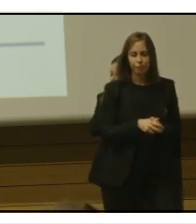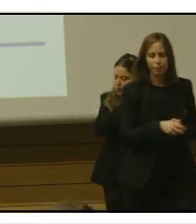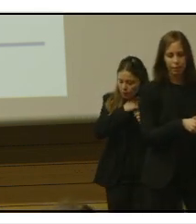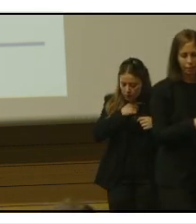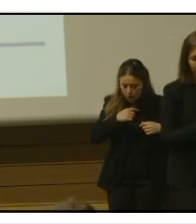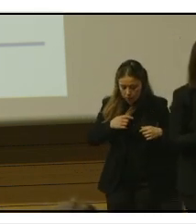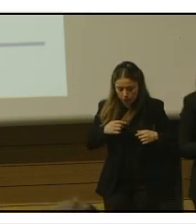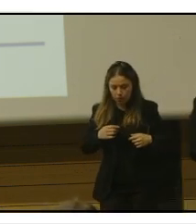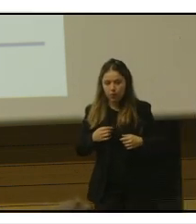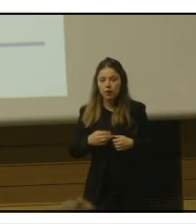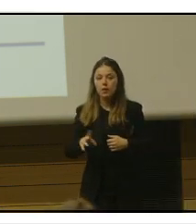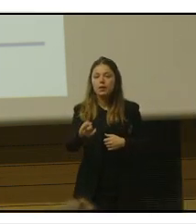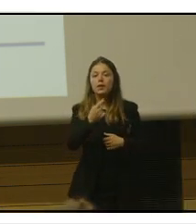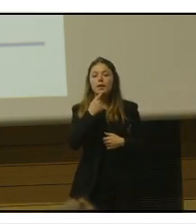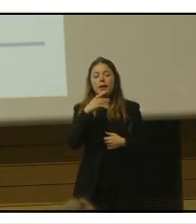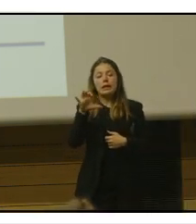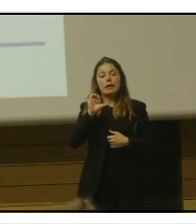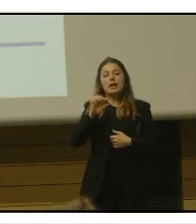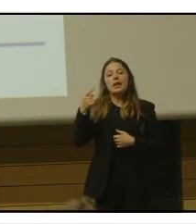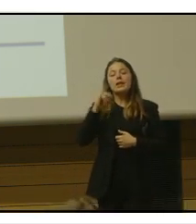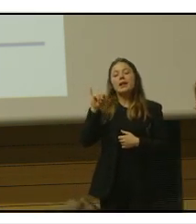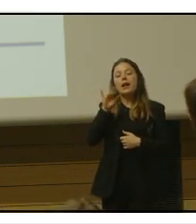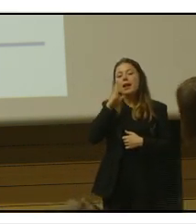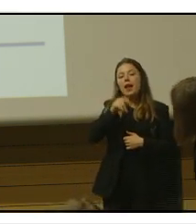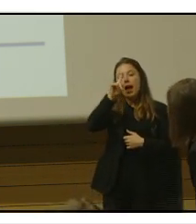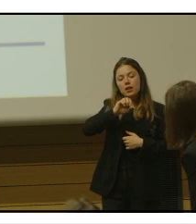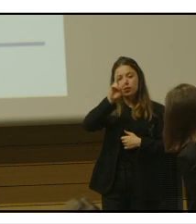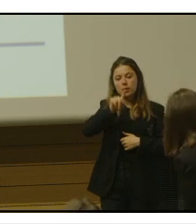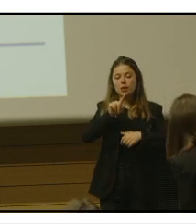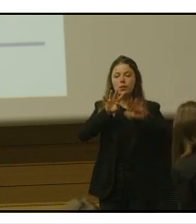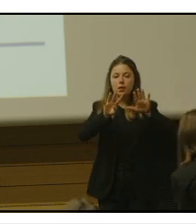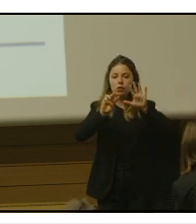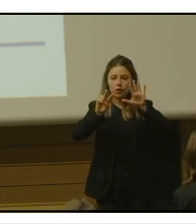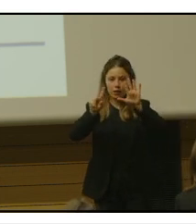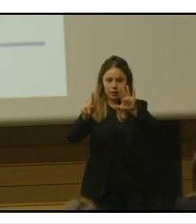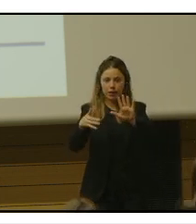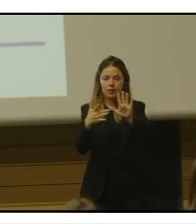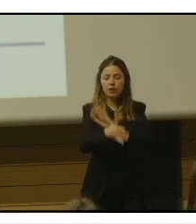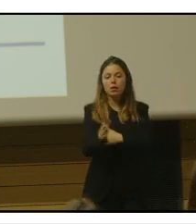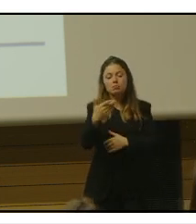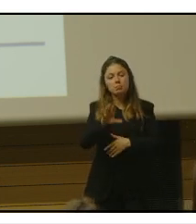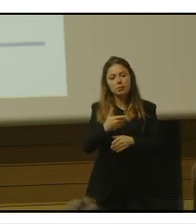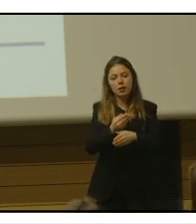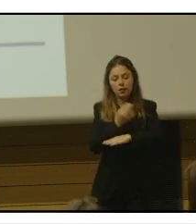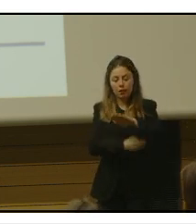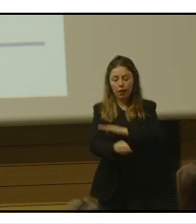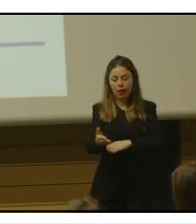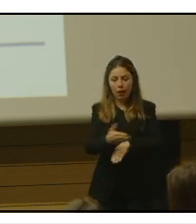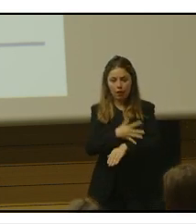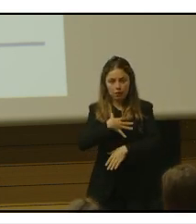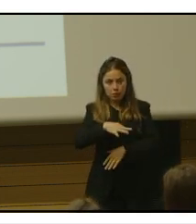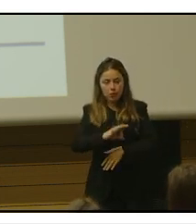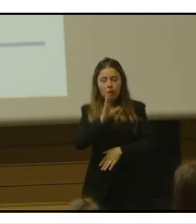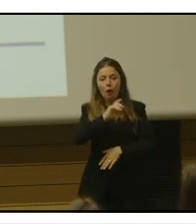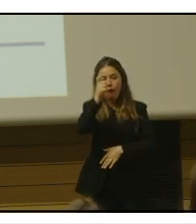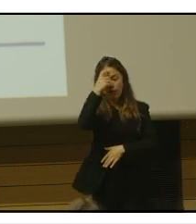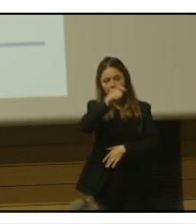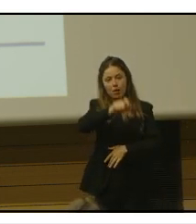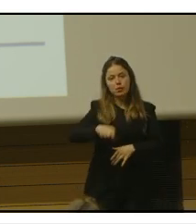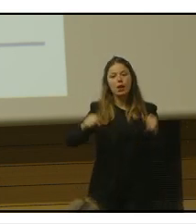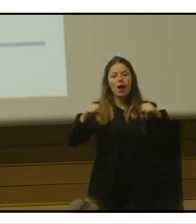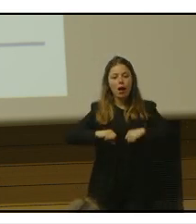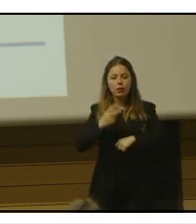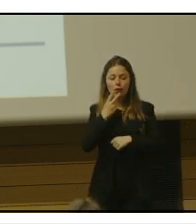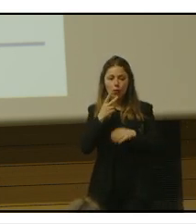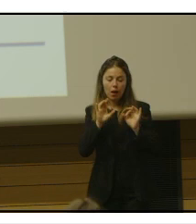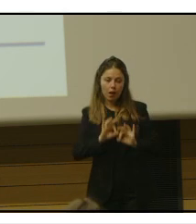¿Qué más nos contó este Surgeon General? Año 1986, bueno, pues que causa muerte prematura, que causa enfermedad en los adultos que no